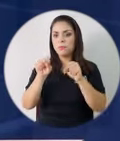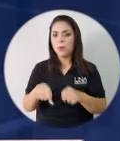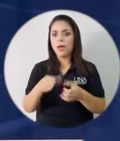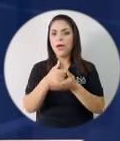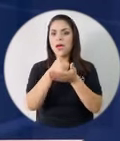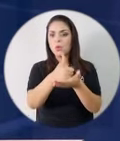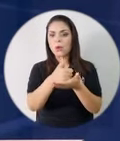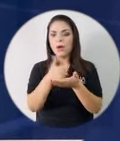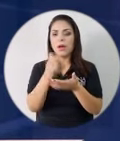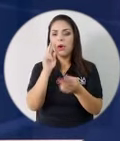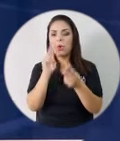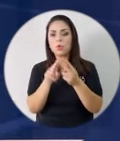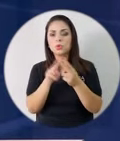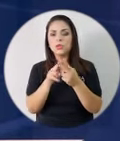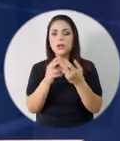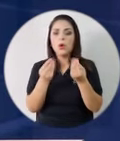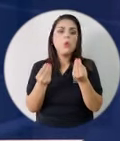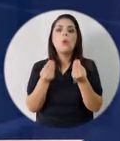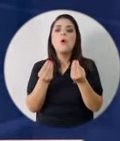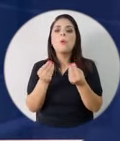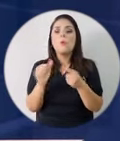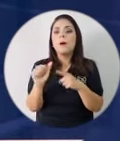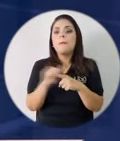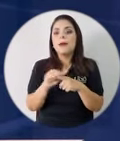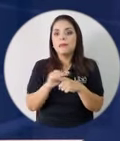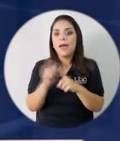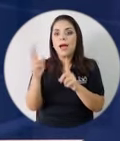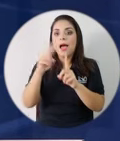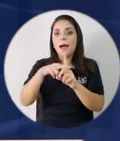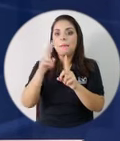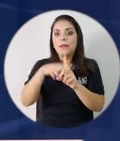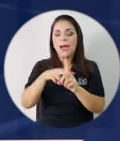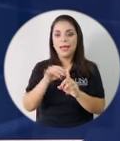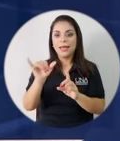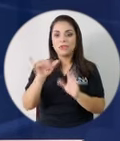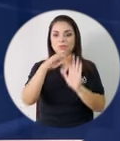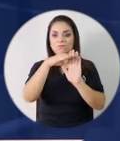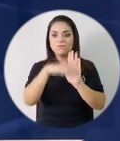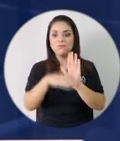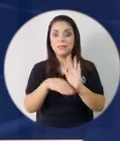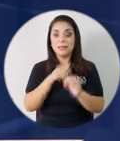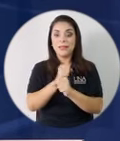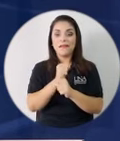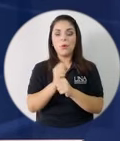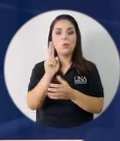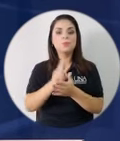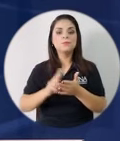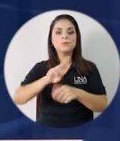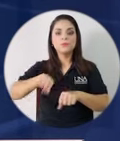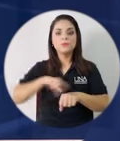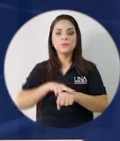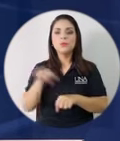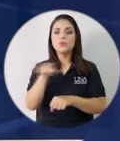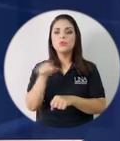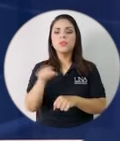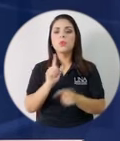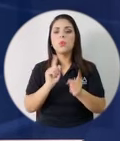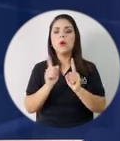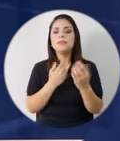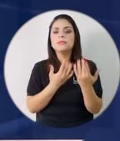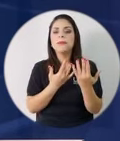Alberto, usted nos puede ayudar a conocer cómo se van a ir aplicando estos lineamientos en el quehacer de la